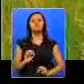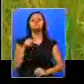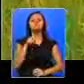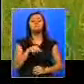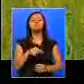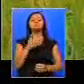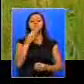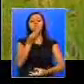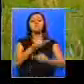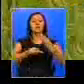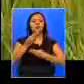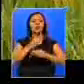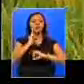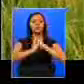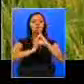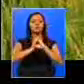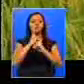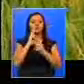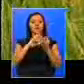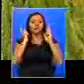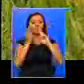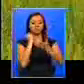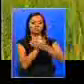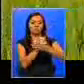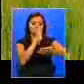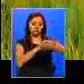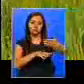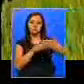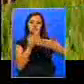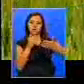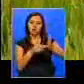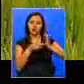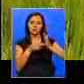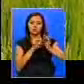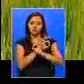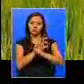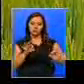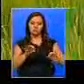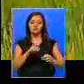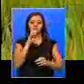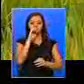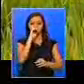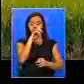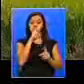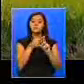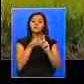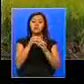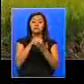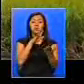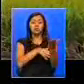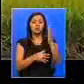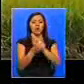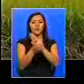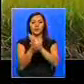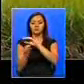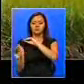además a los mercados internacionales con regulaciones más exigentes. El proyecto persigue primero capacitar a productores,